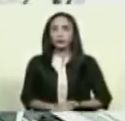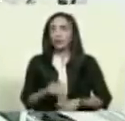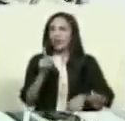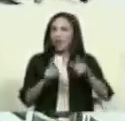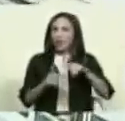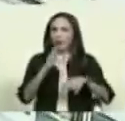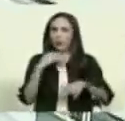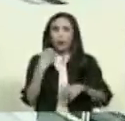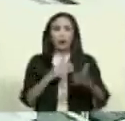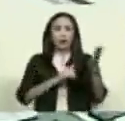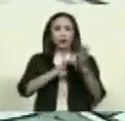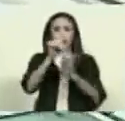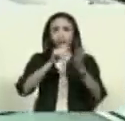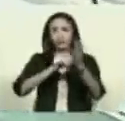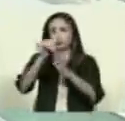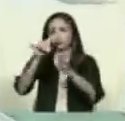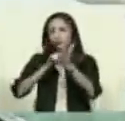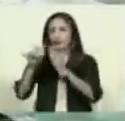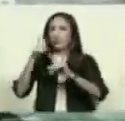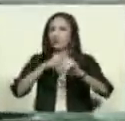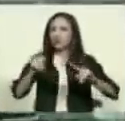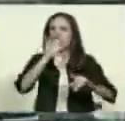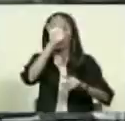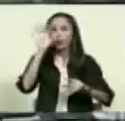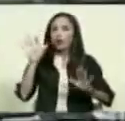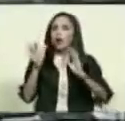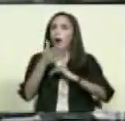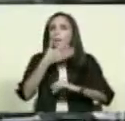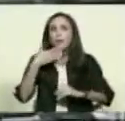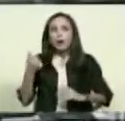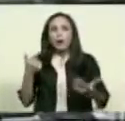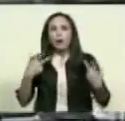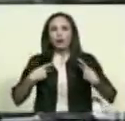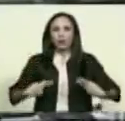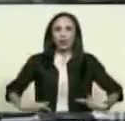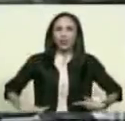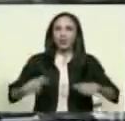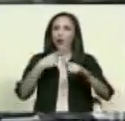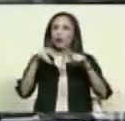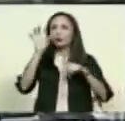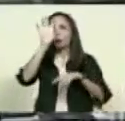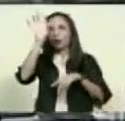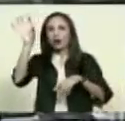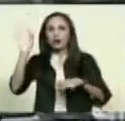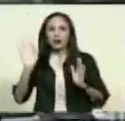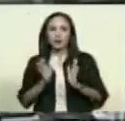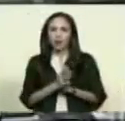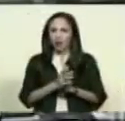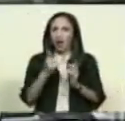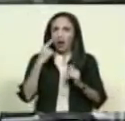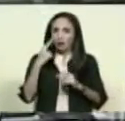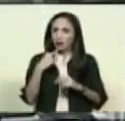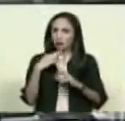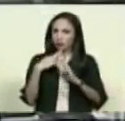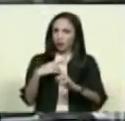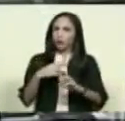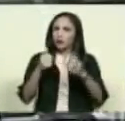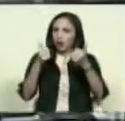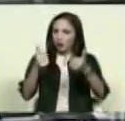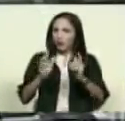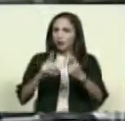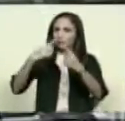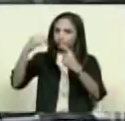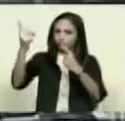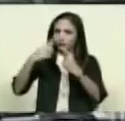jóvenes que se han ido de Venezuela con la idea de mejorar su vida en el exterior. Yo les digo, está bien, vayan y